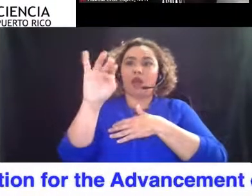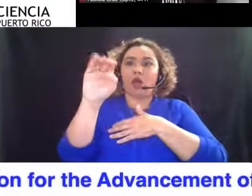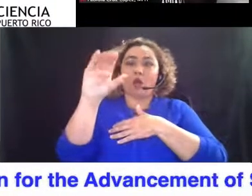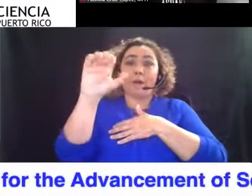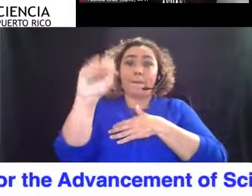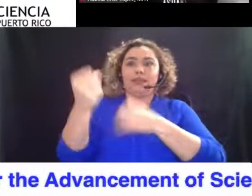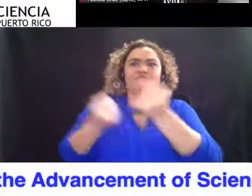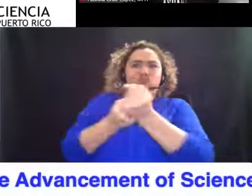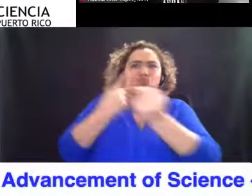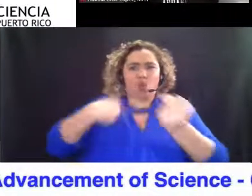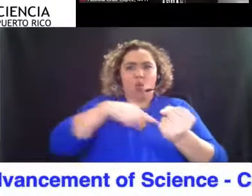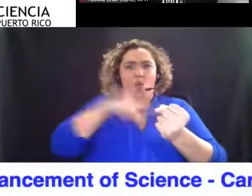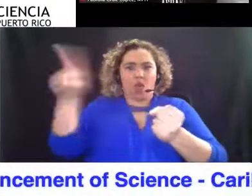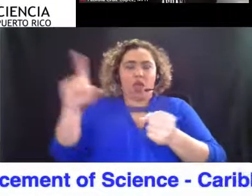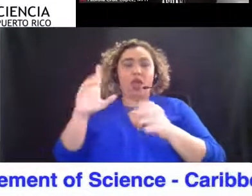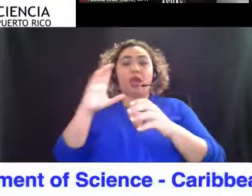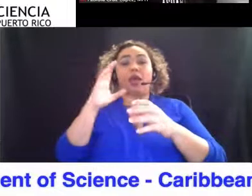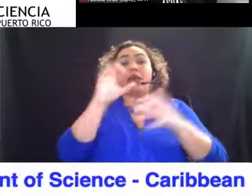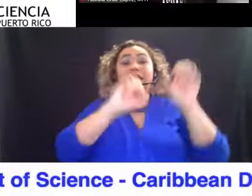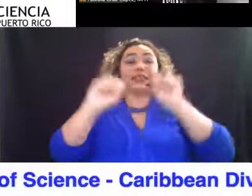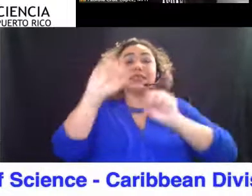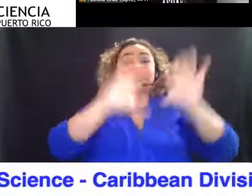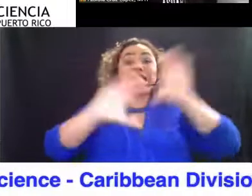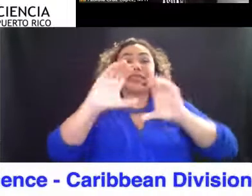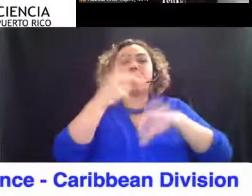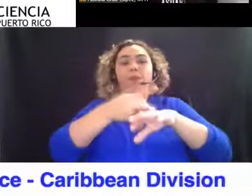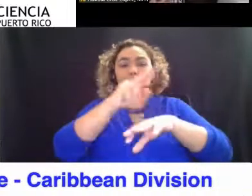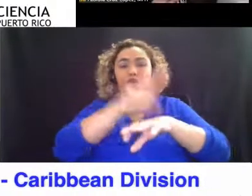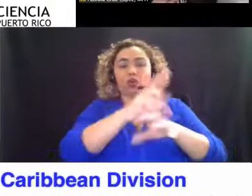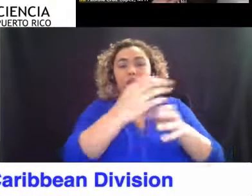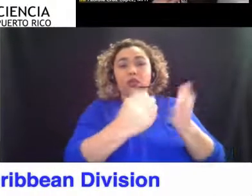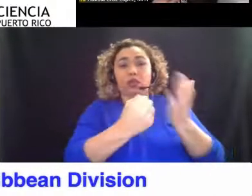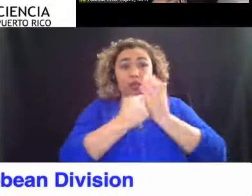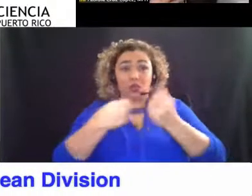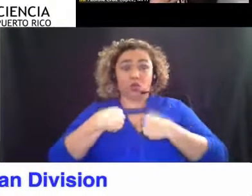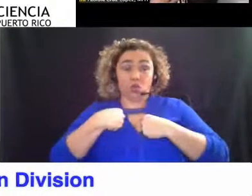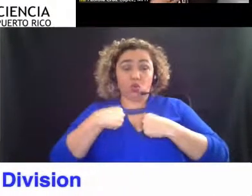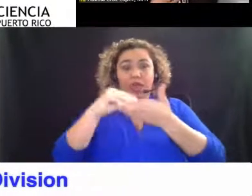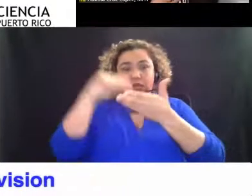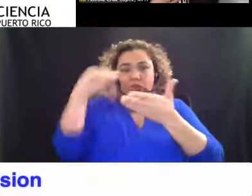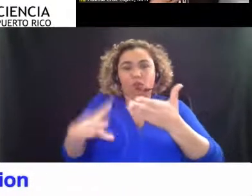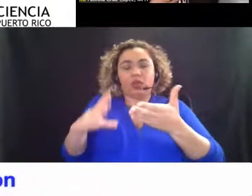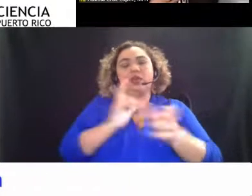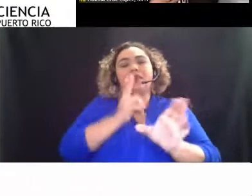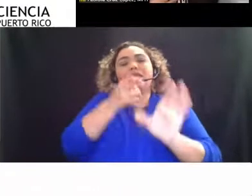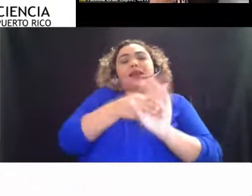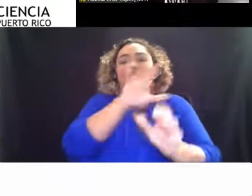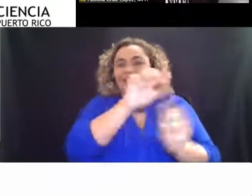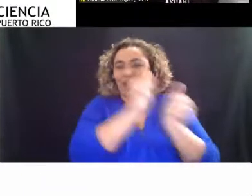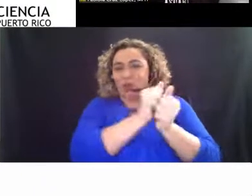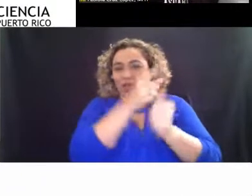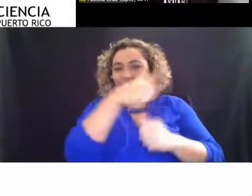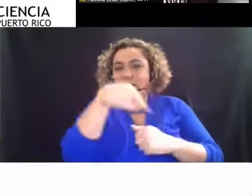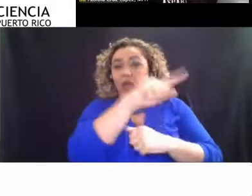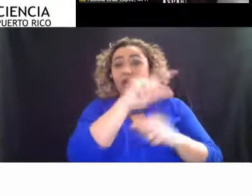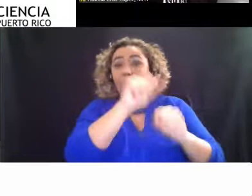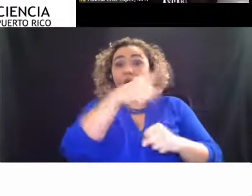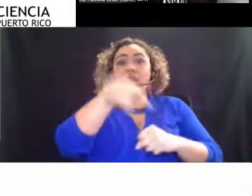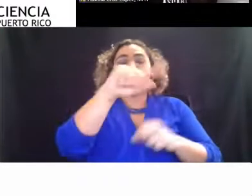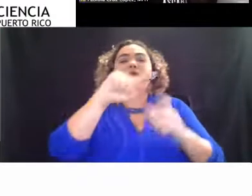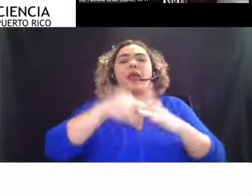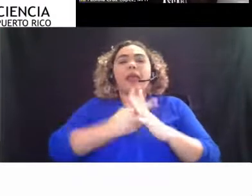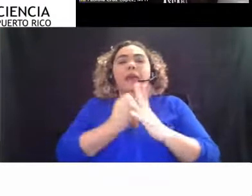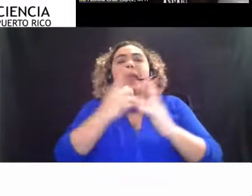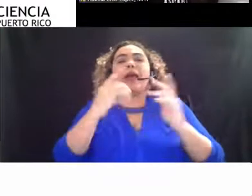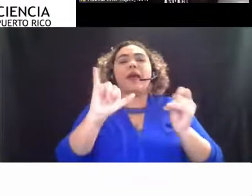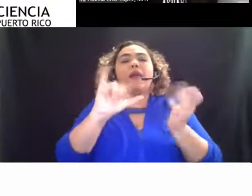apoyo. Ciencia Puerto Rico, soy estudiante, soy parte de ellos y con ellos fue que comenzamos a